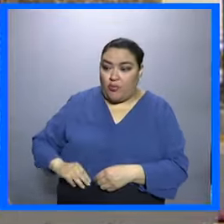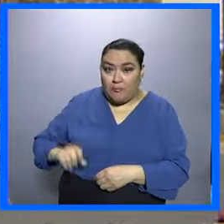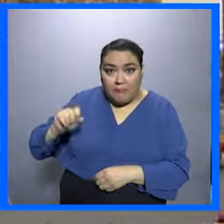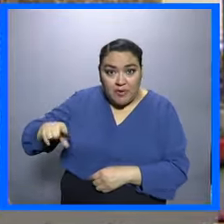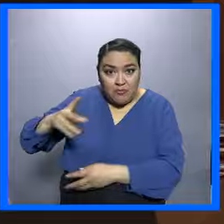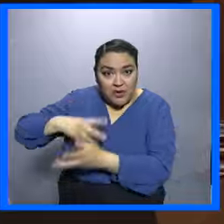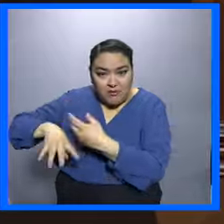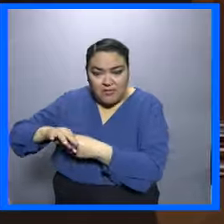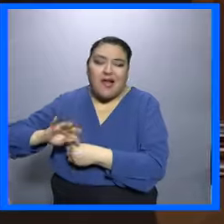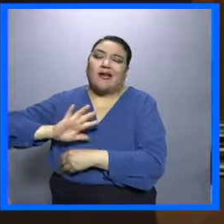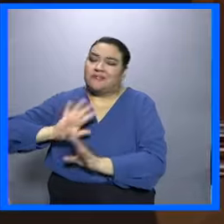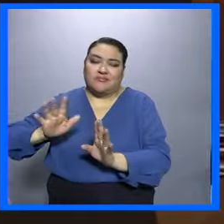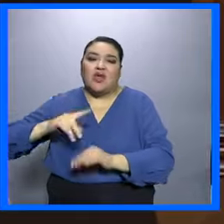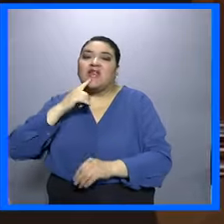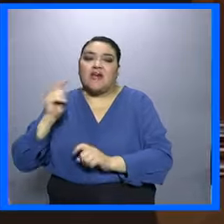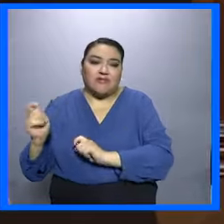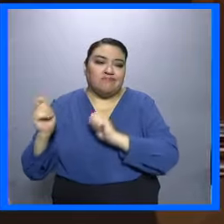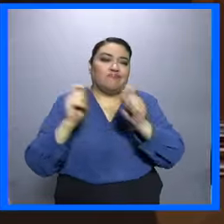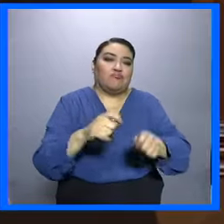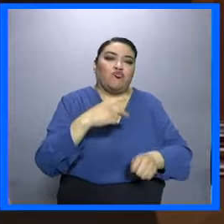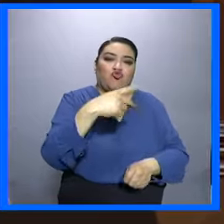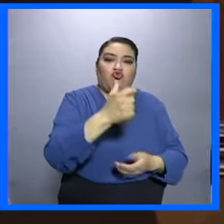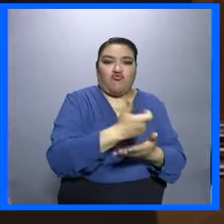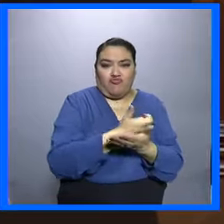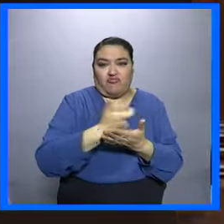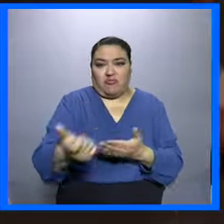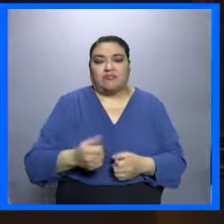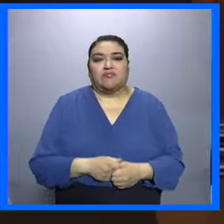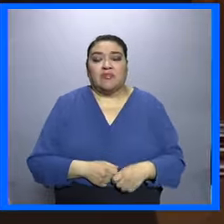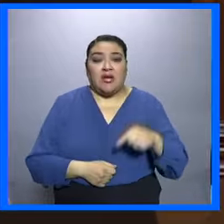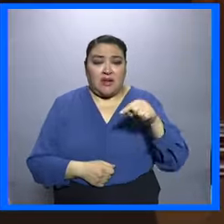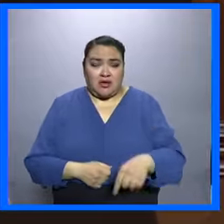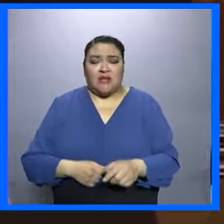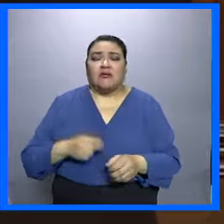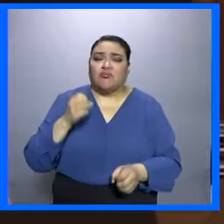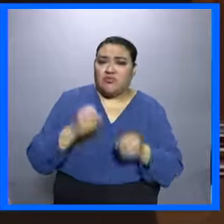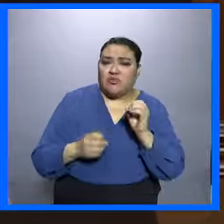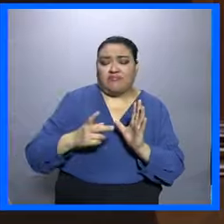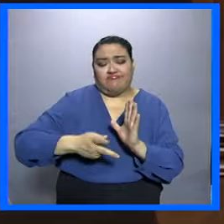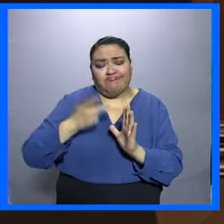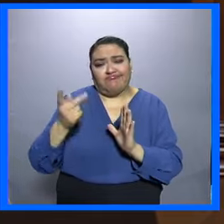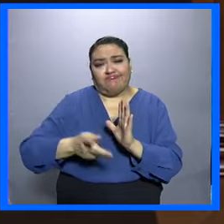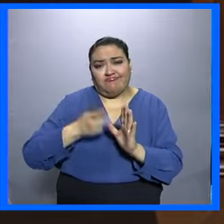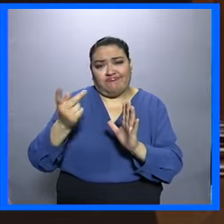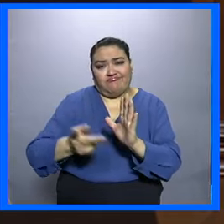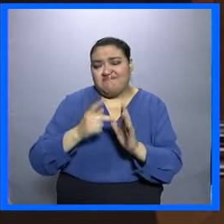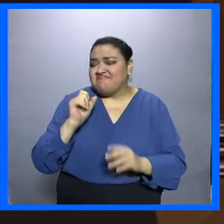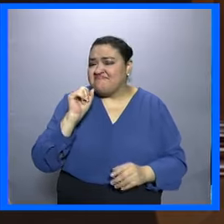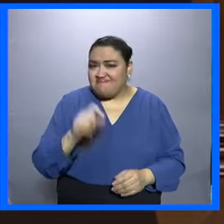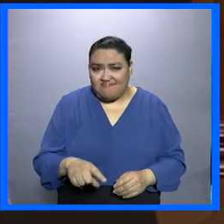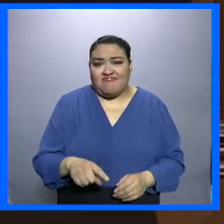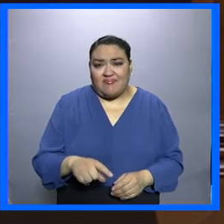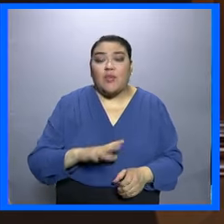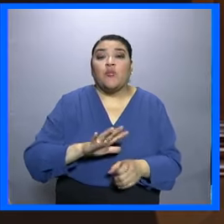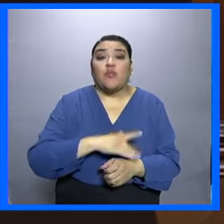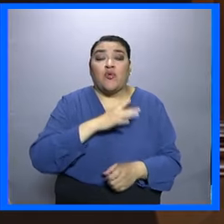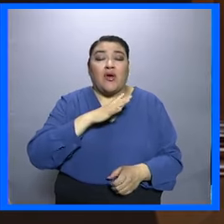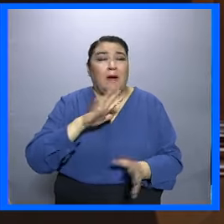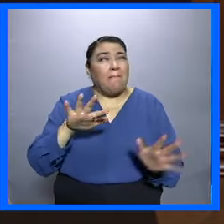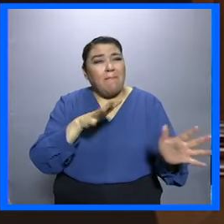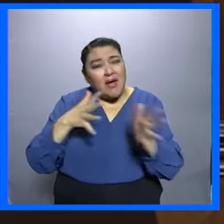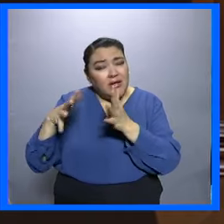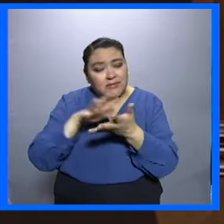instituciones. Este asunto es muy recurrente aquí en la Suprema Corte de Justicia de la Nación. Tenemos alrededor